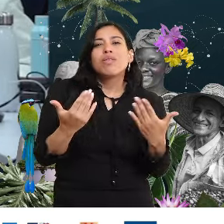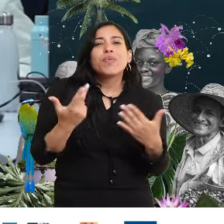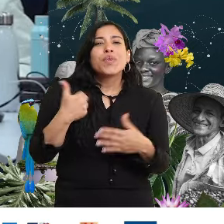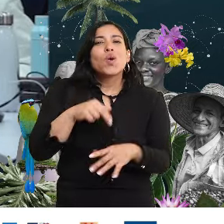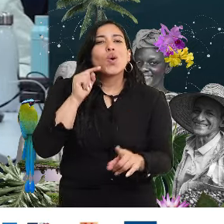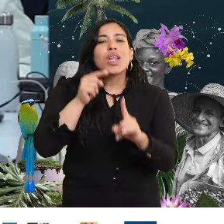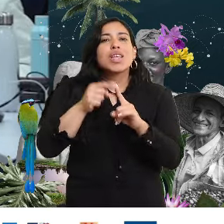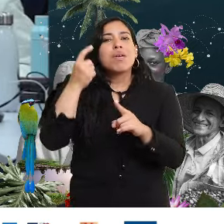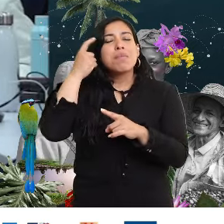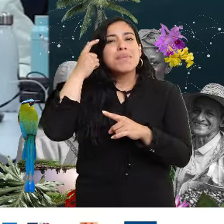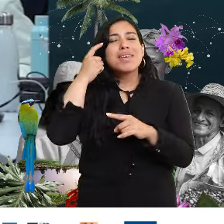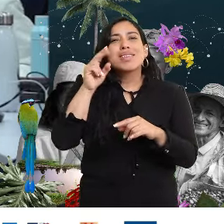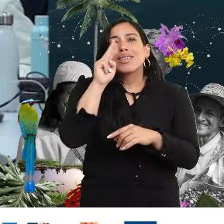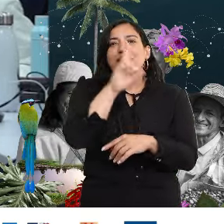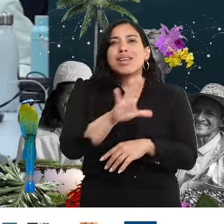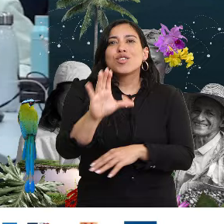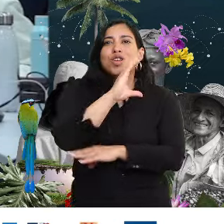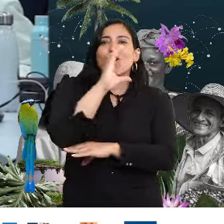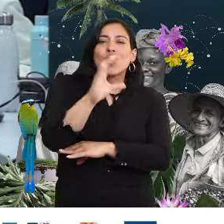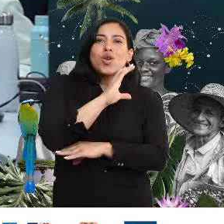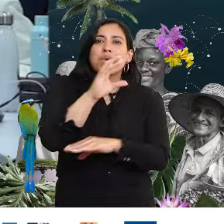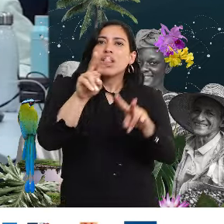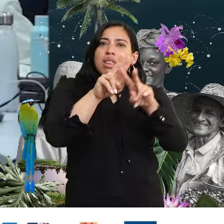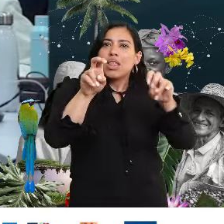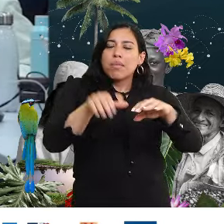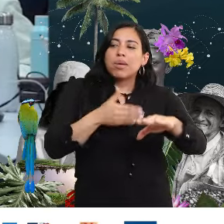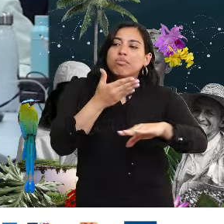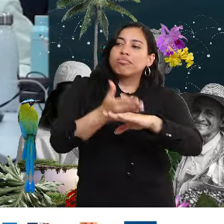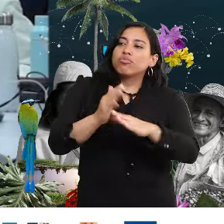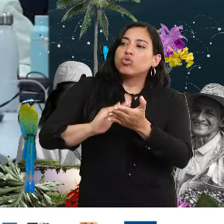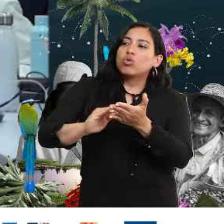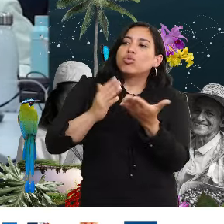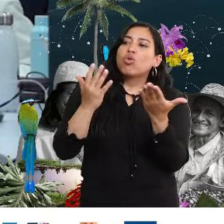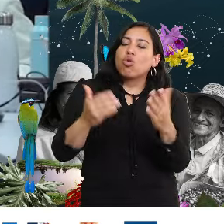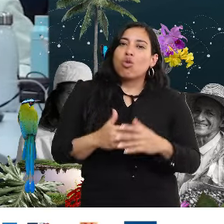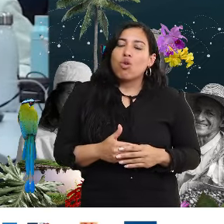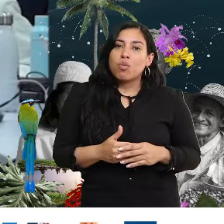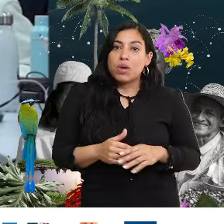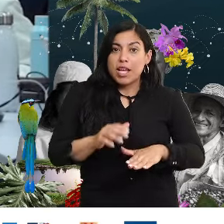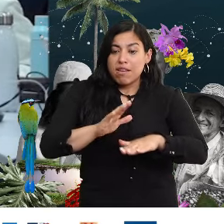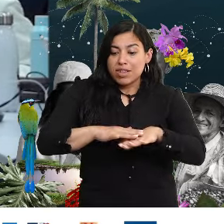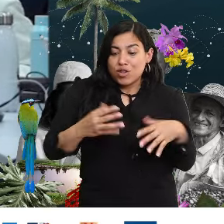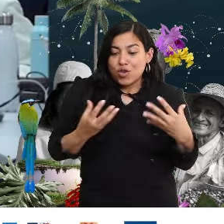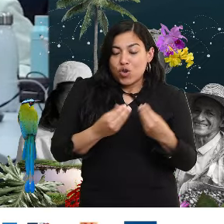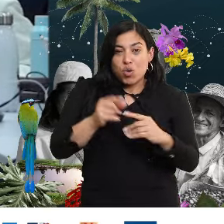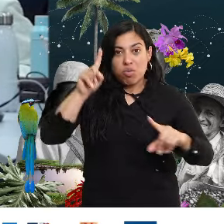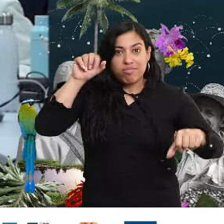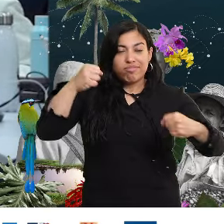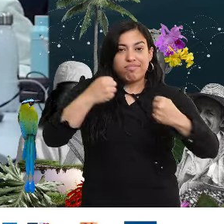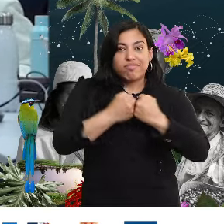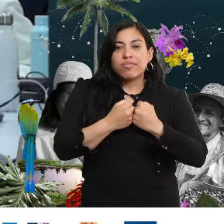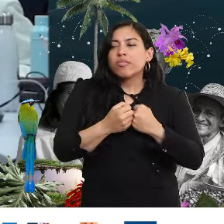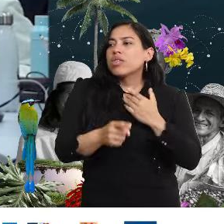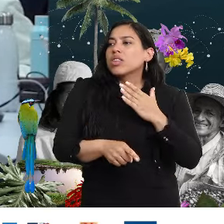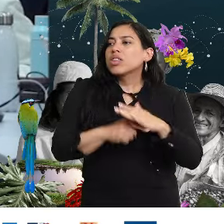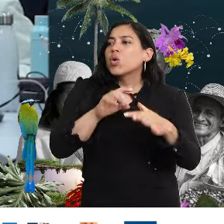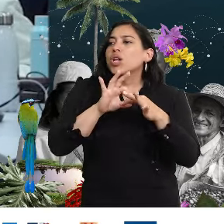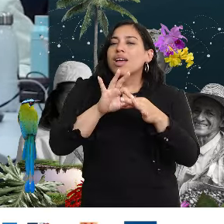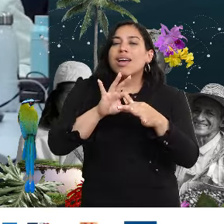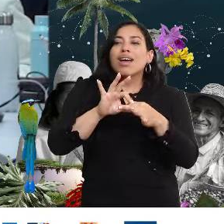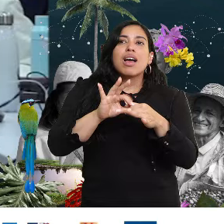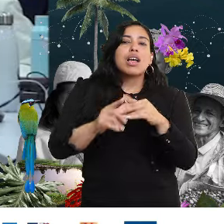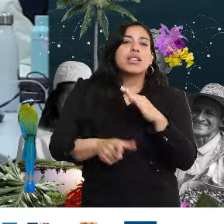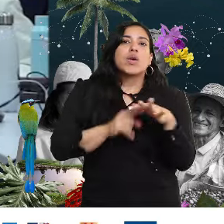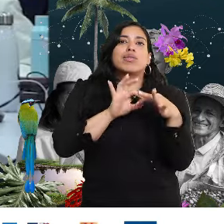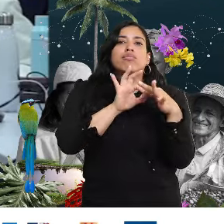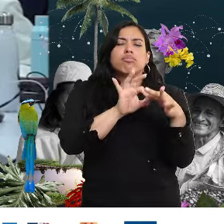pensando en el caso colombiano de poner este tema sobre la mesa. Como coalición estamos obviamente unidos a la declaración y estamos